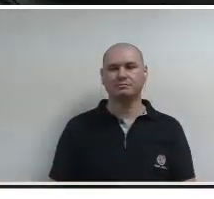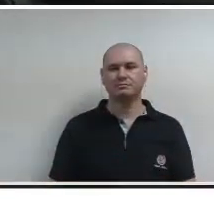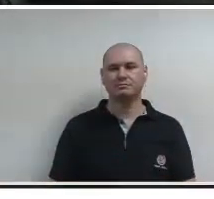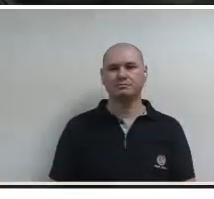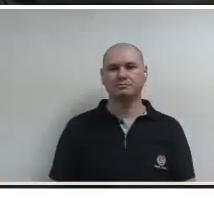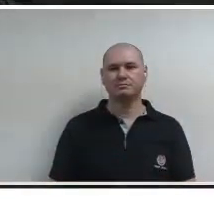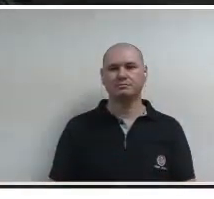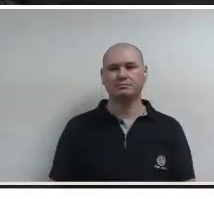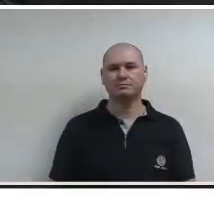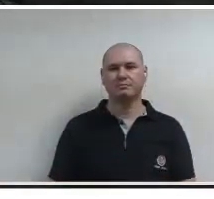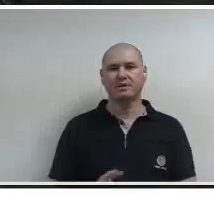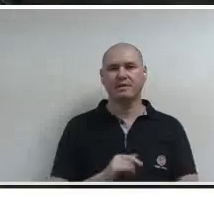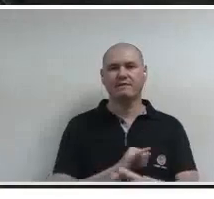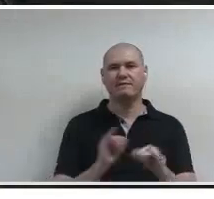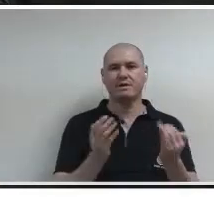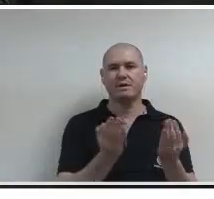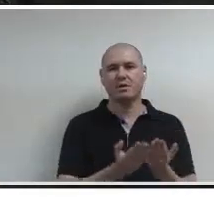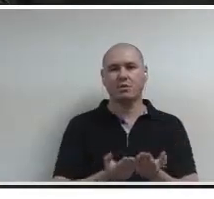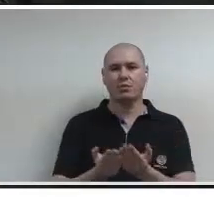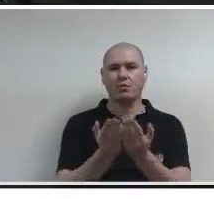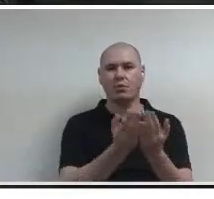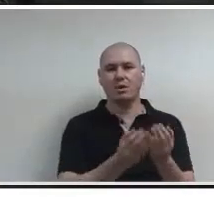Pejagüe.